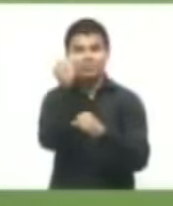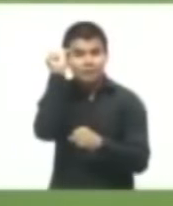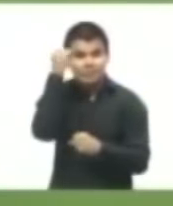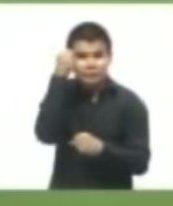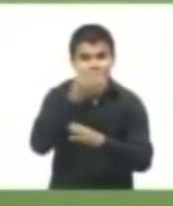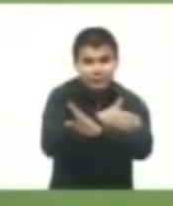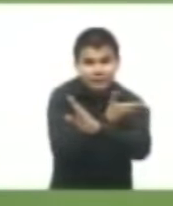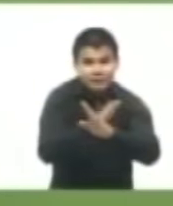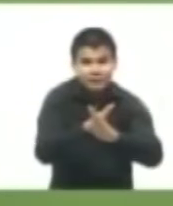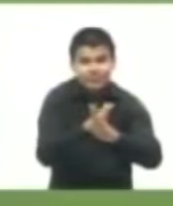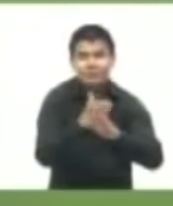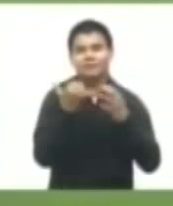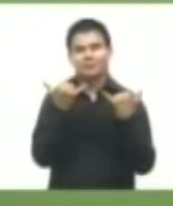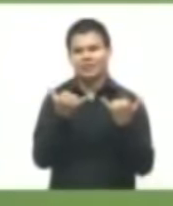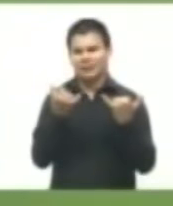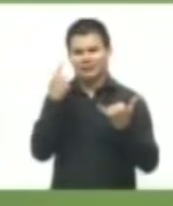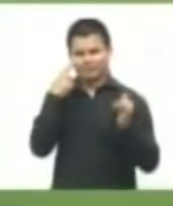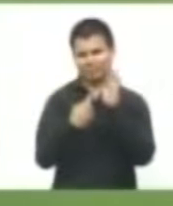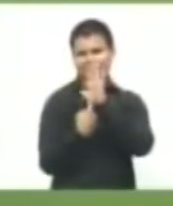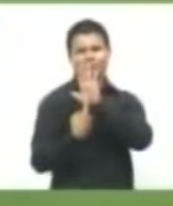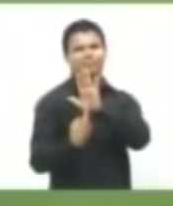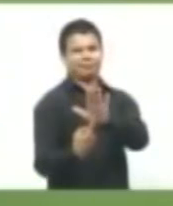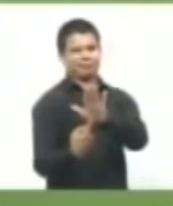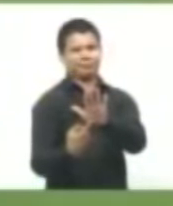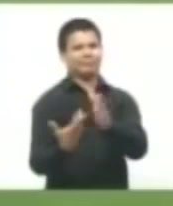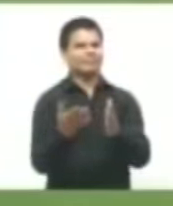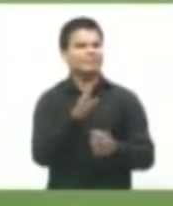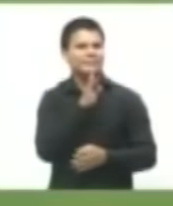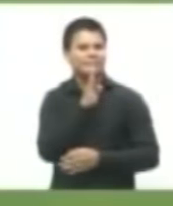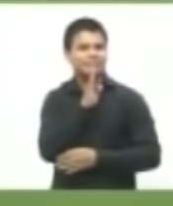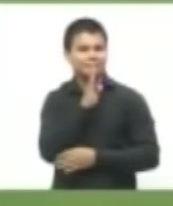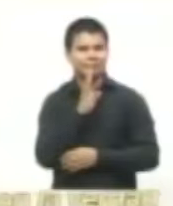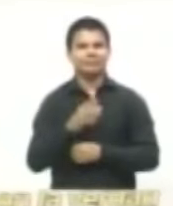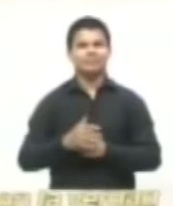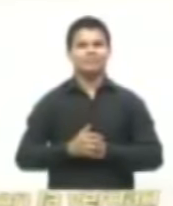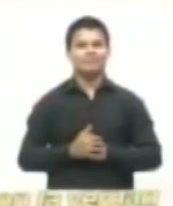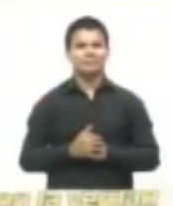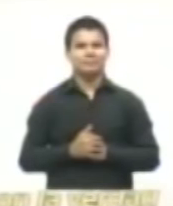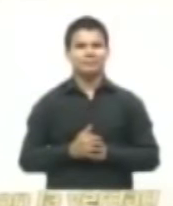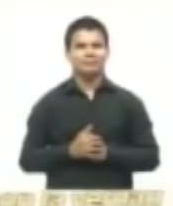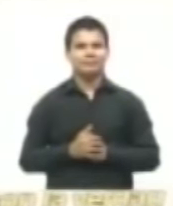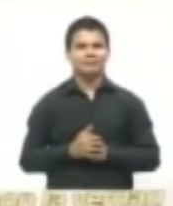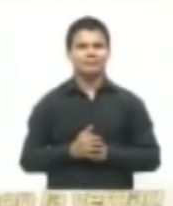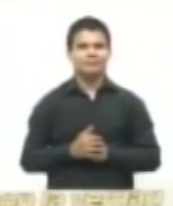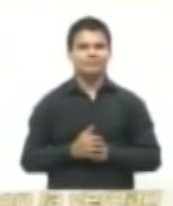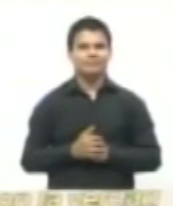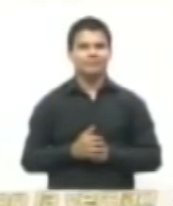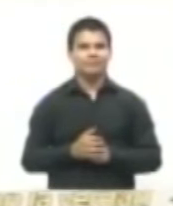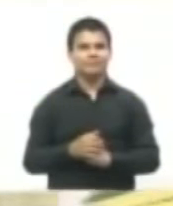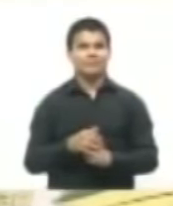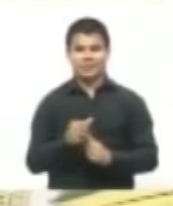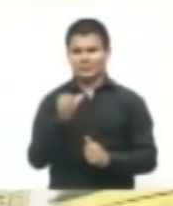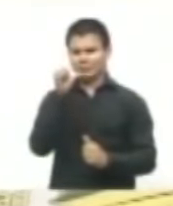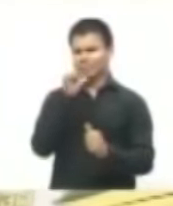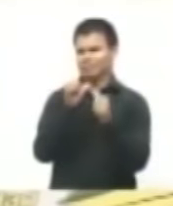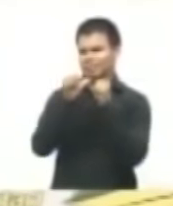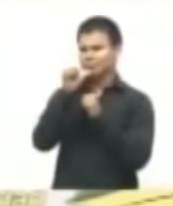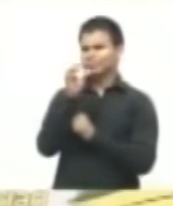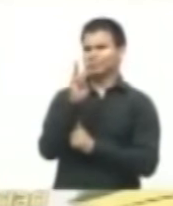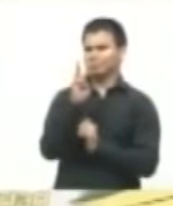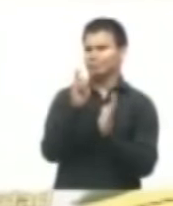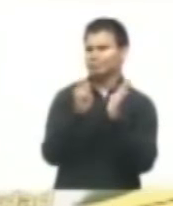canción? Aquí les traemos al compositor de esta bella melodía. Ahí se bebe 2 y 3 botellas